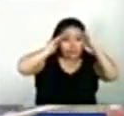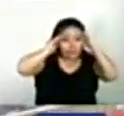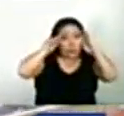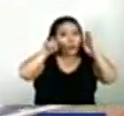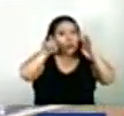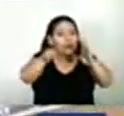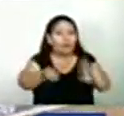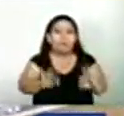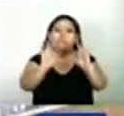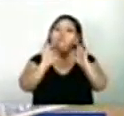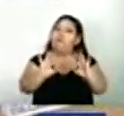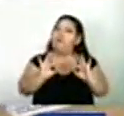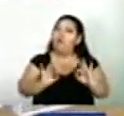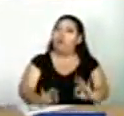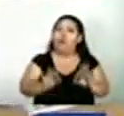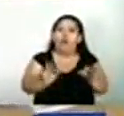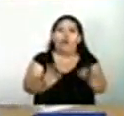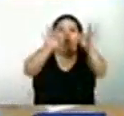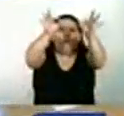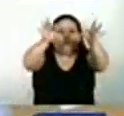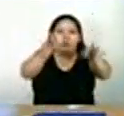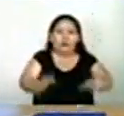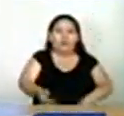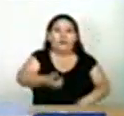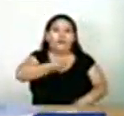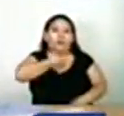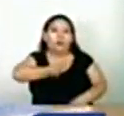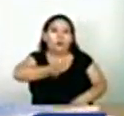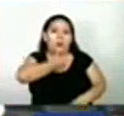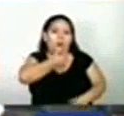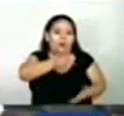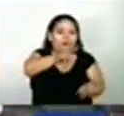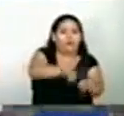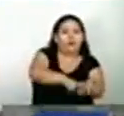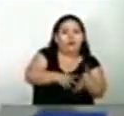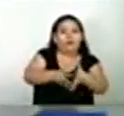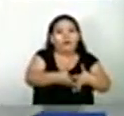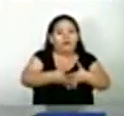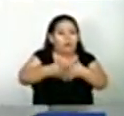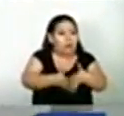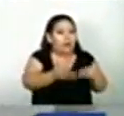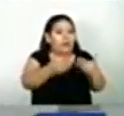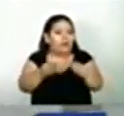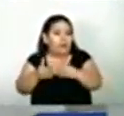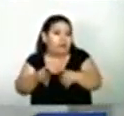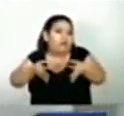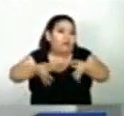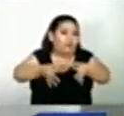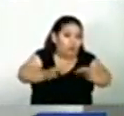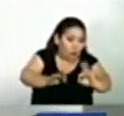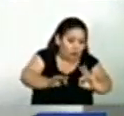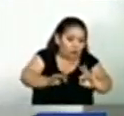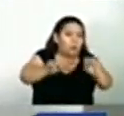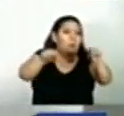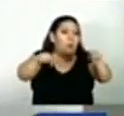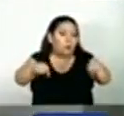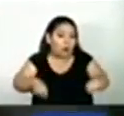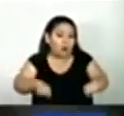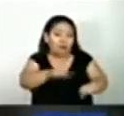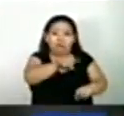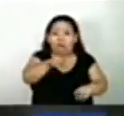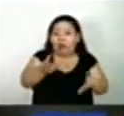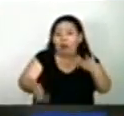sigan los canales oficiales para la adquisición de las diversas visas en sus diferentes modalidades ya que están siendo